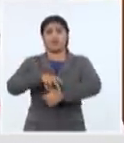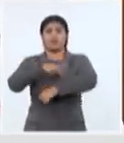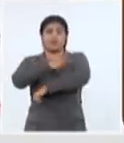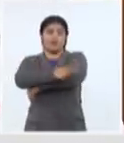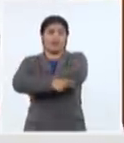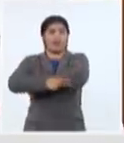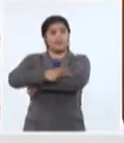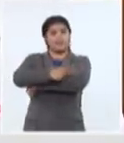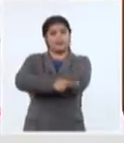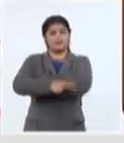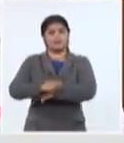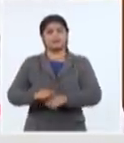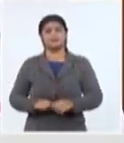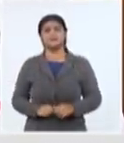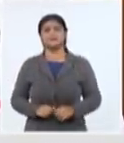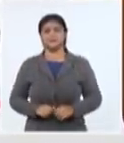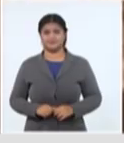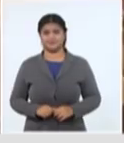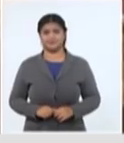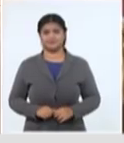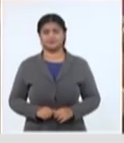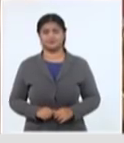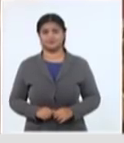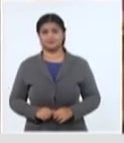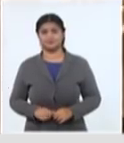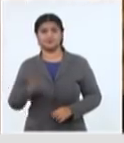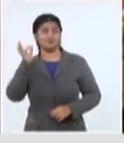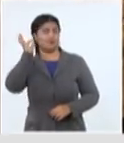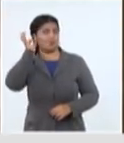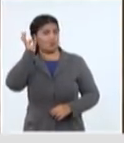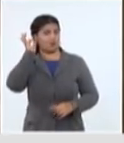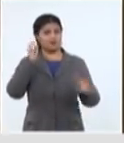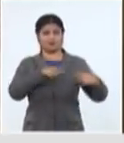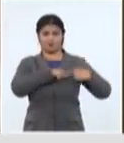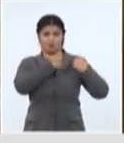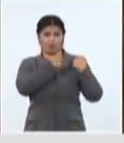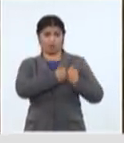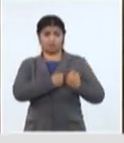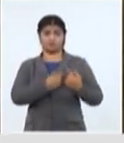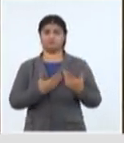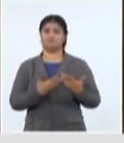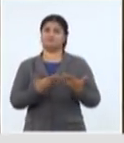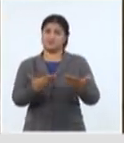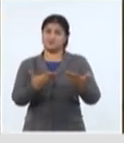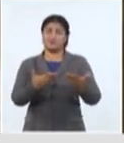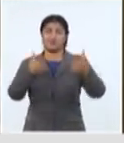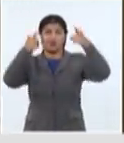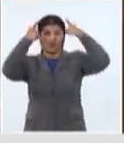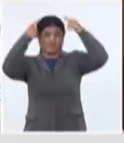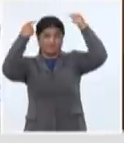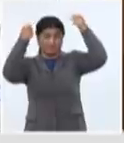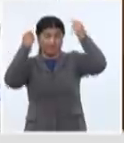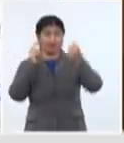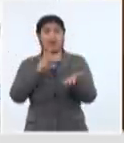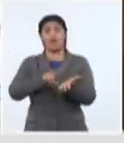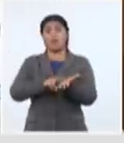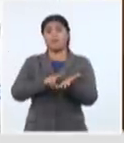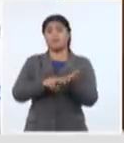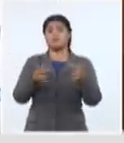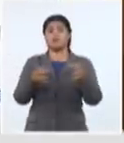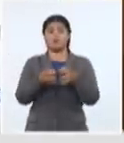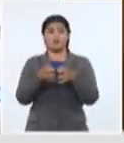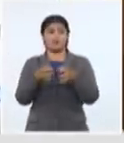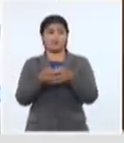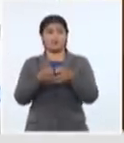Al noble empeño de repartir amor se suma la artemiseña Yanes Sierra, una enfermera miembro de la brigada Henry Reeve que hace varios